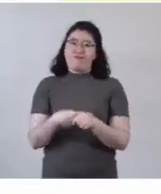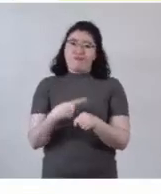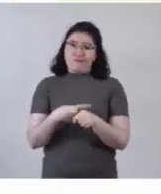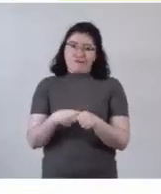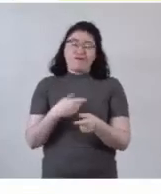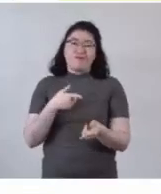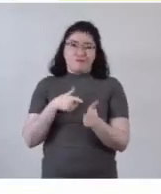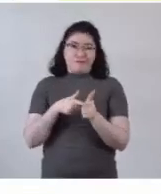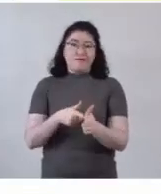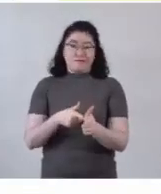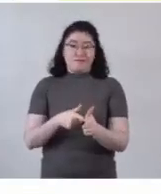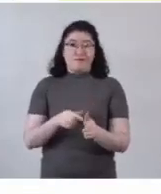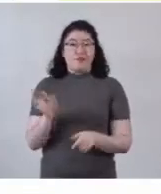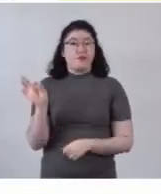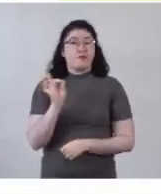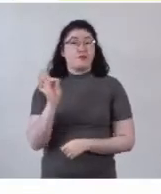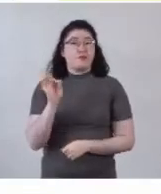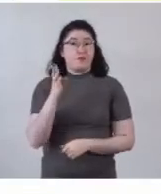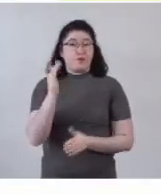sospechosos